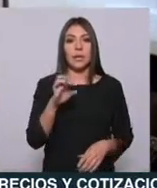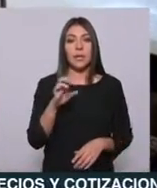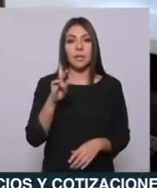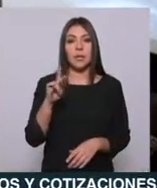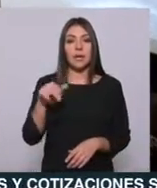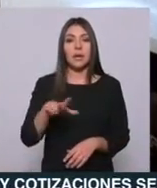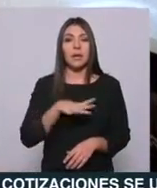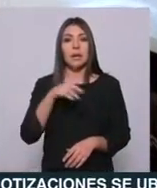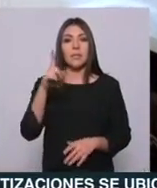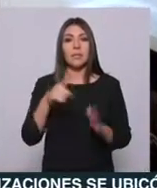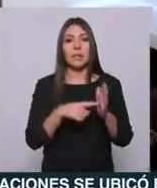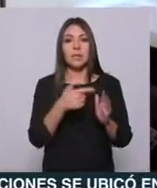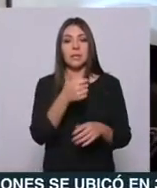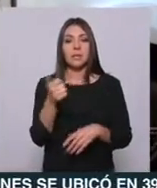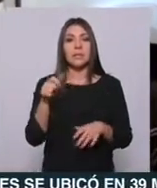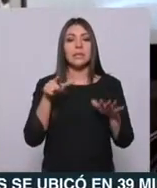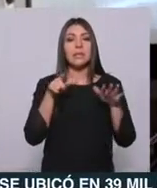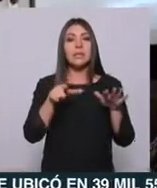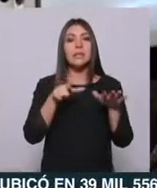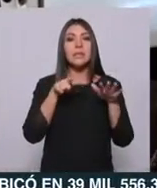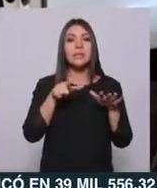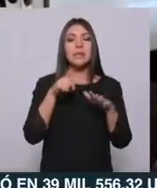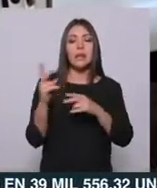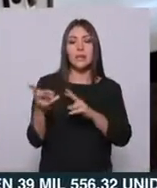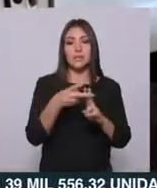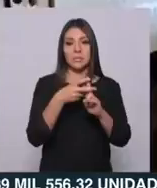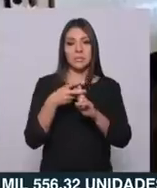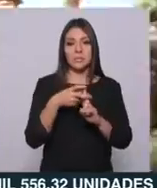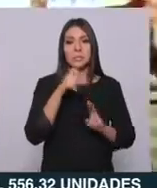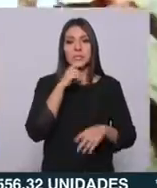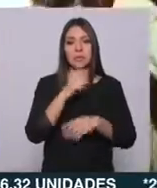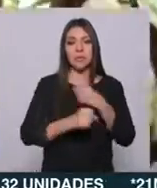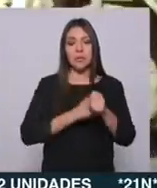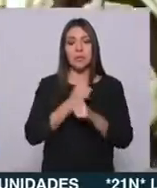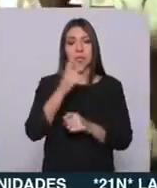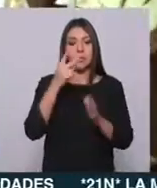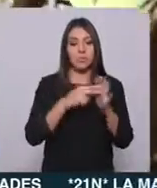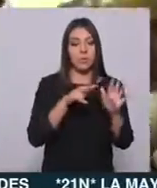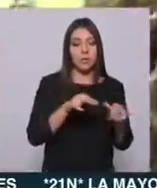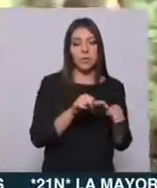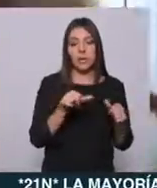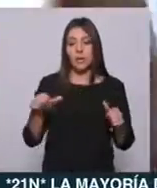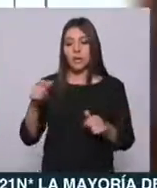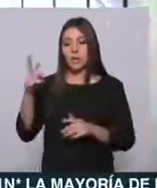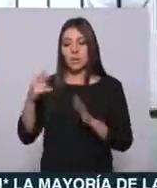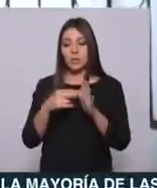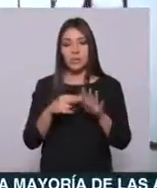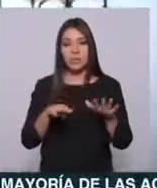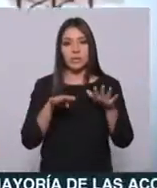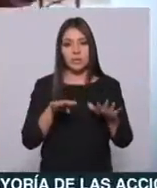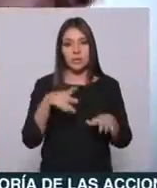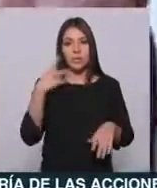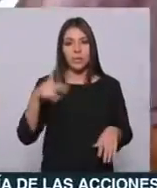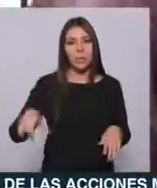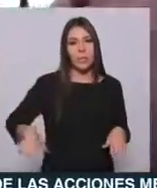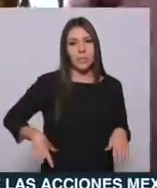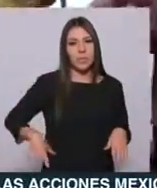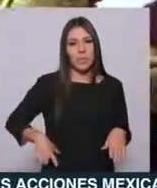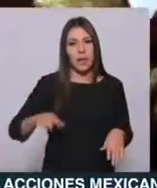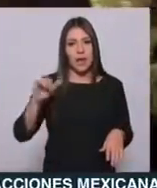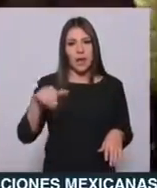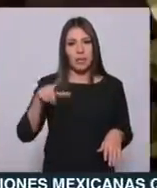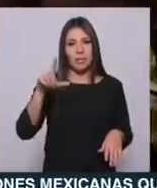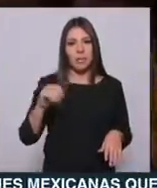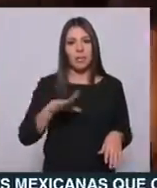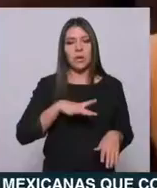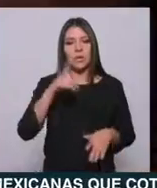cometieron 1.617 secuestros. En el mismo periodo, pero de 2018 a 2019, que es la administración de López Obrador, se